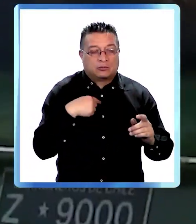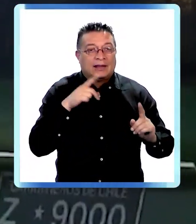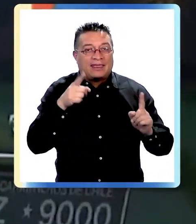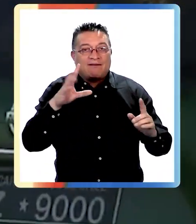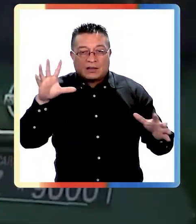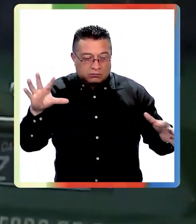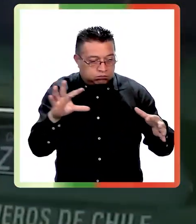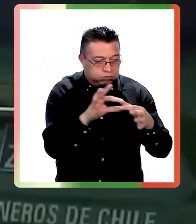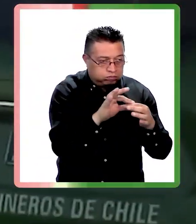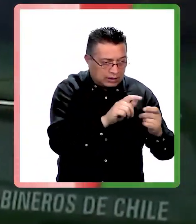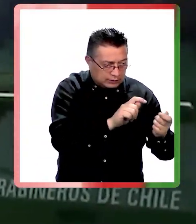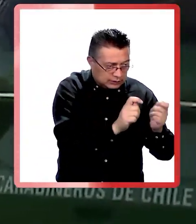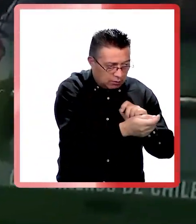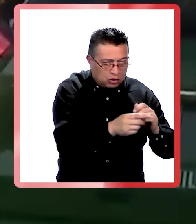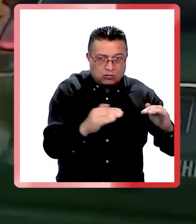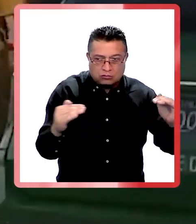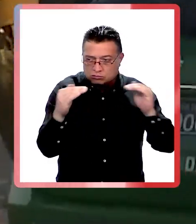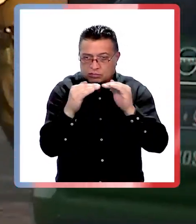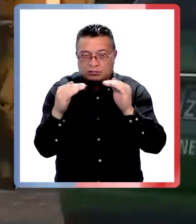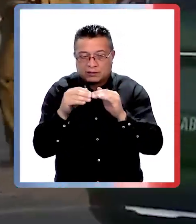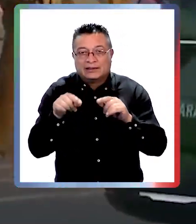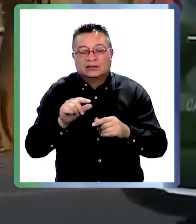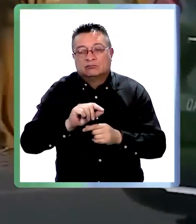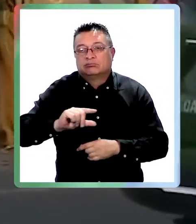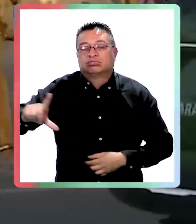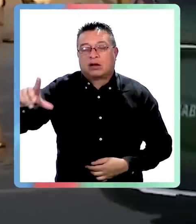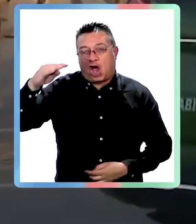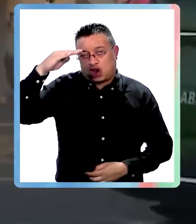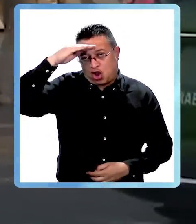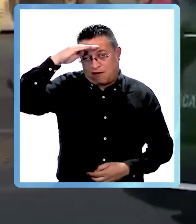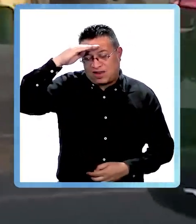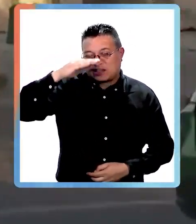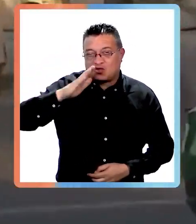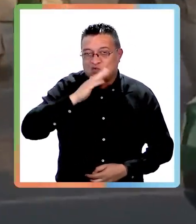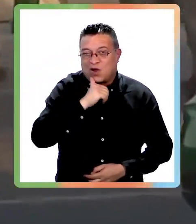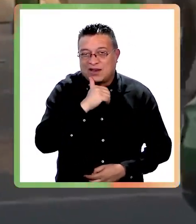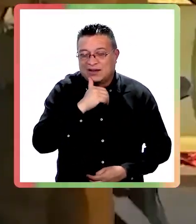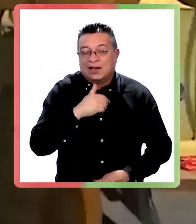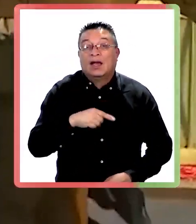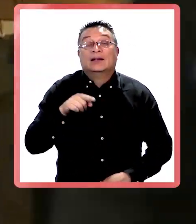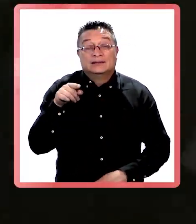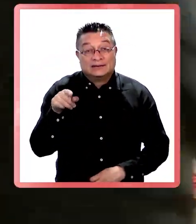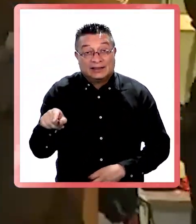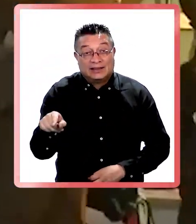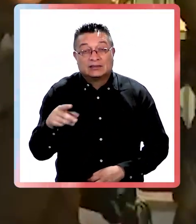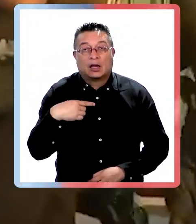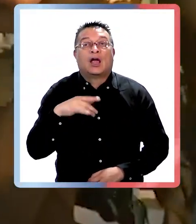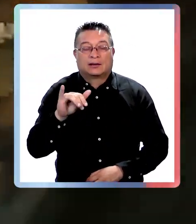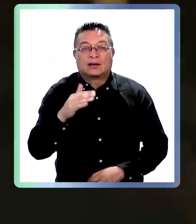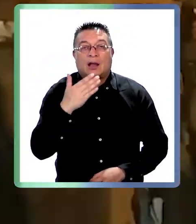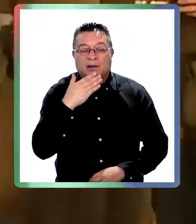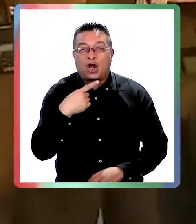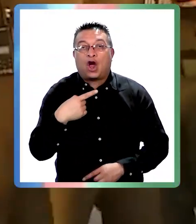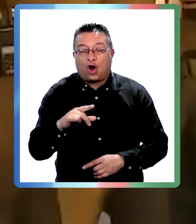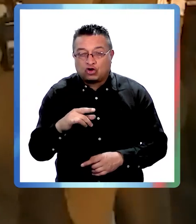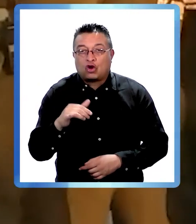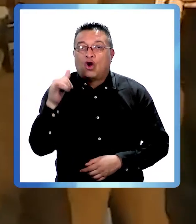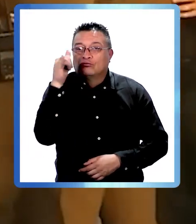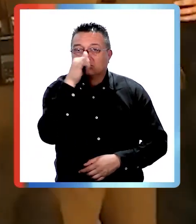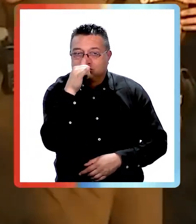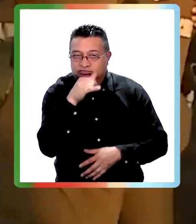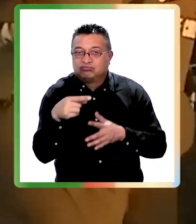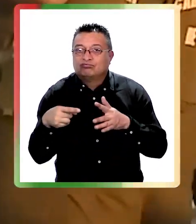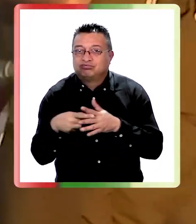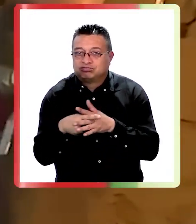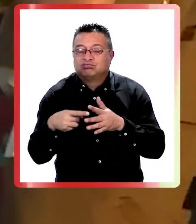conectarse con las demandas de las personas, claramente está la desconfianza. Otro elemento que está en la base de la desconfianza tiene que ver con la corrupción, o